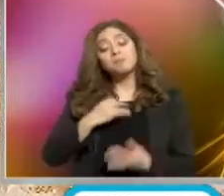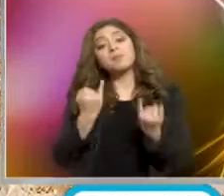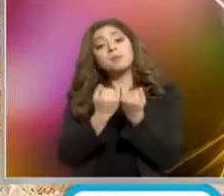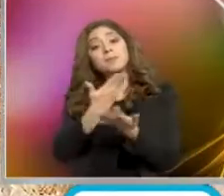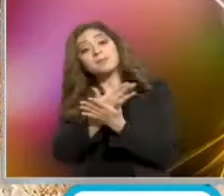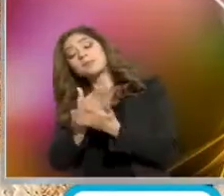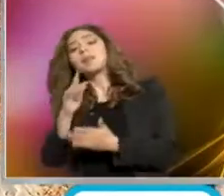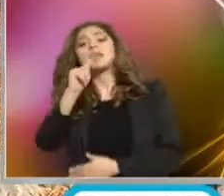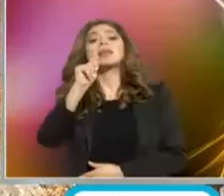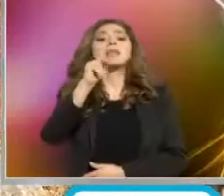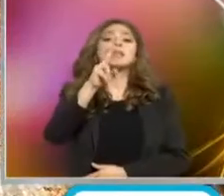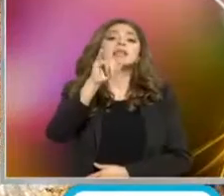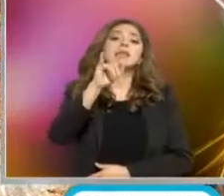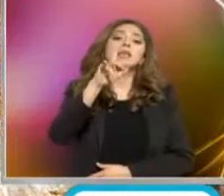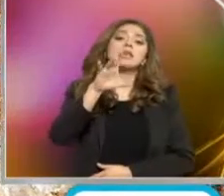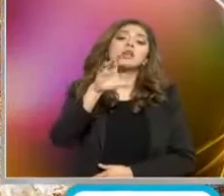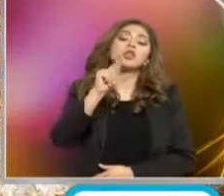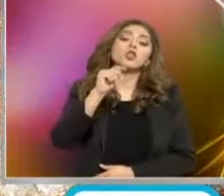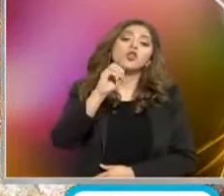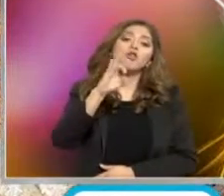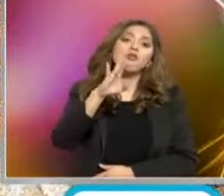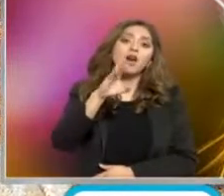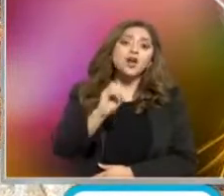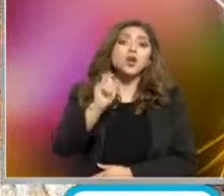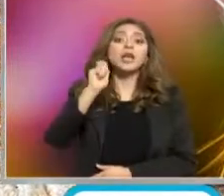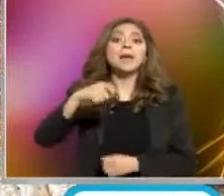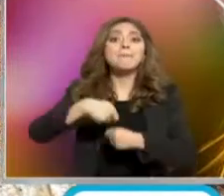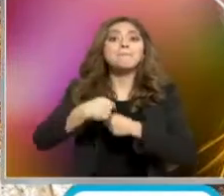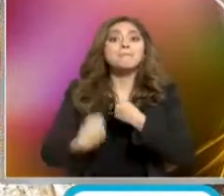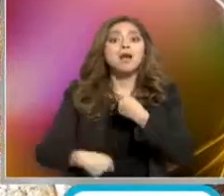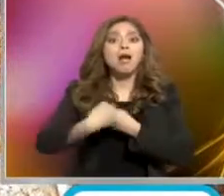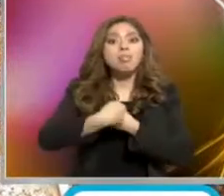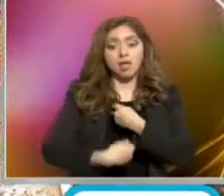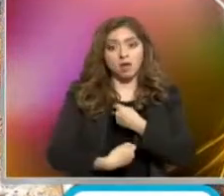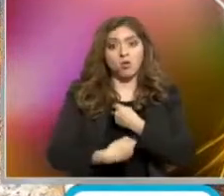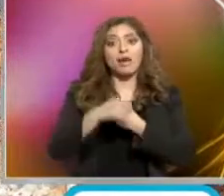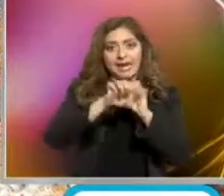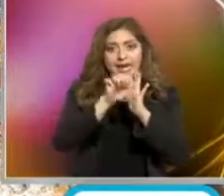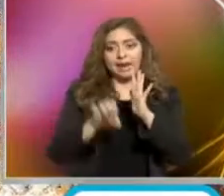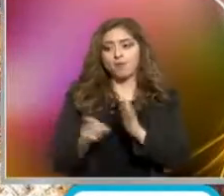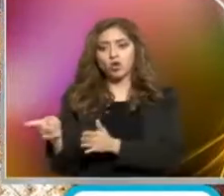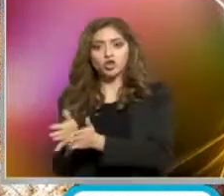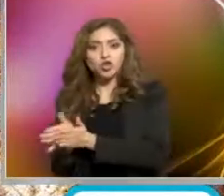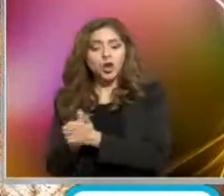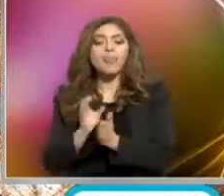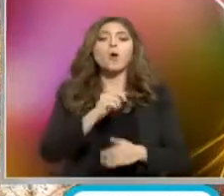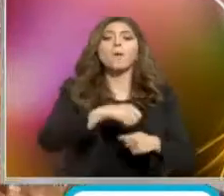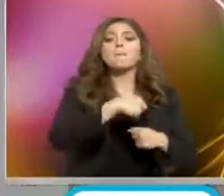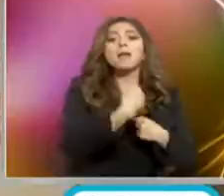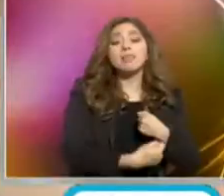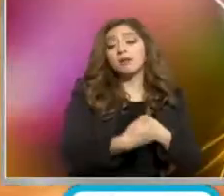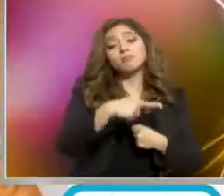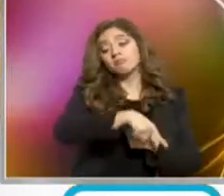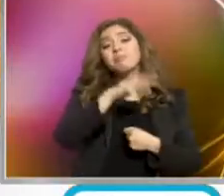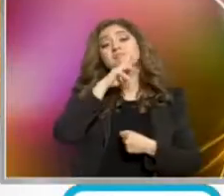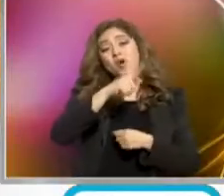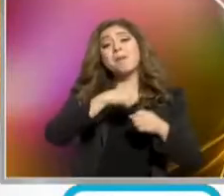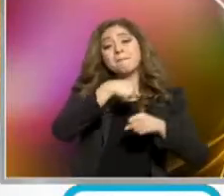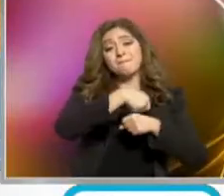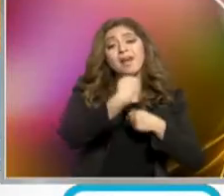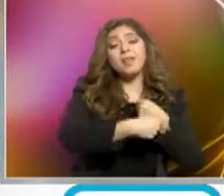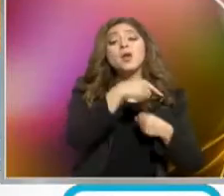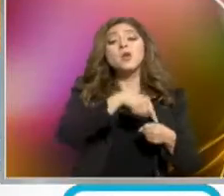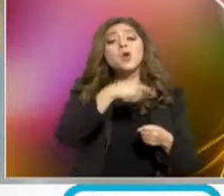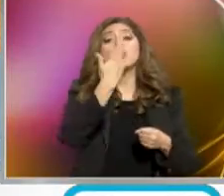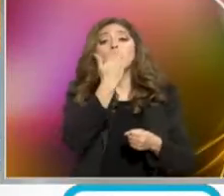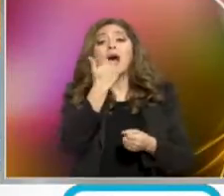triptófano es el plátano. El plátano es una muchísimo mejor opción que el chocolate porque a diferencia del chocolate es bajo en grasa, es alto en